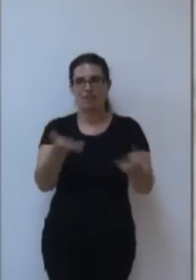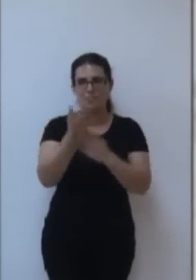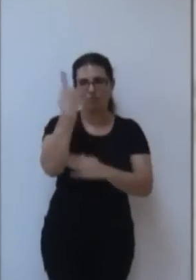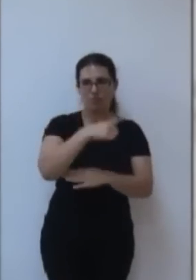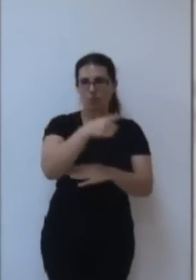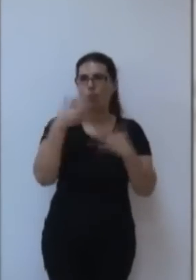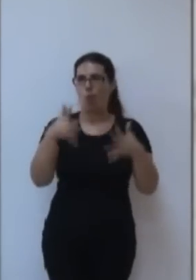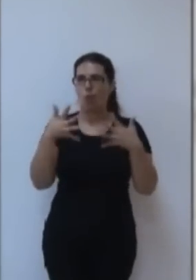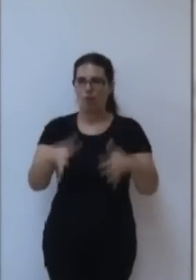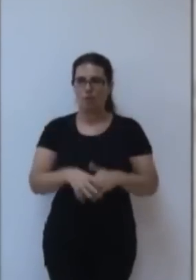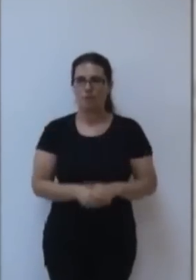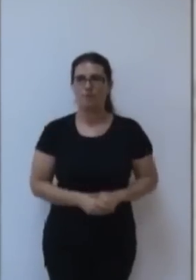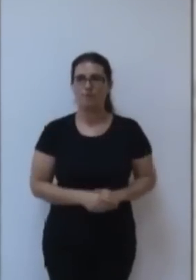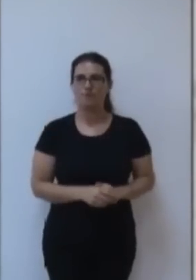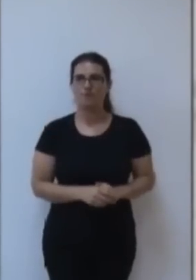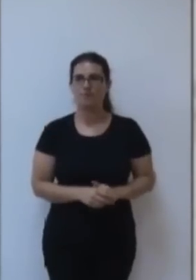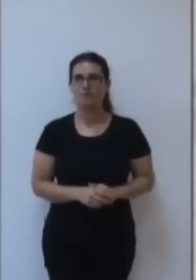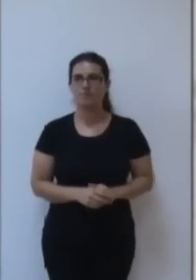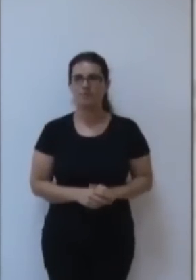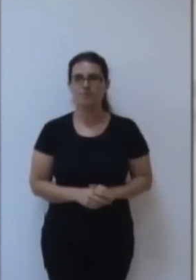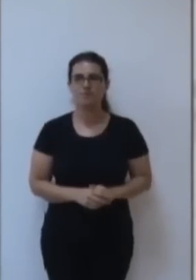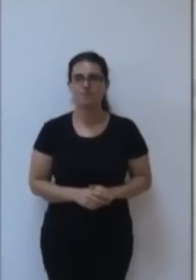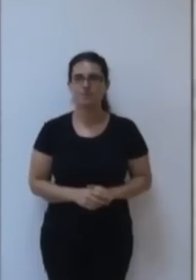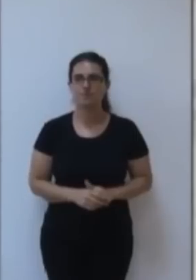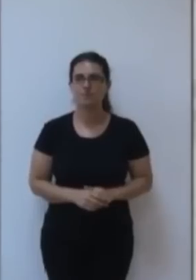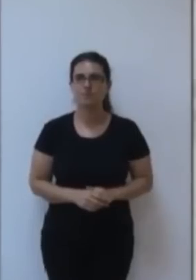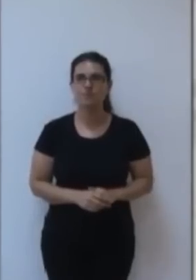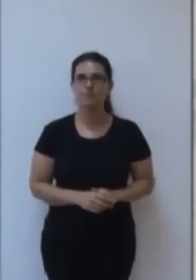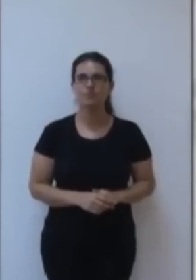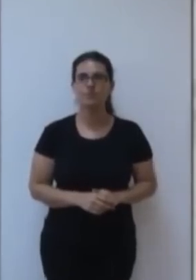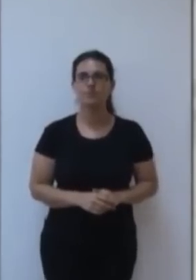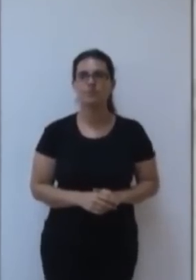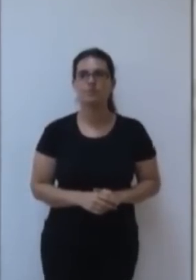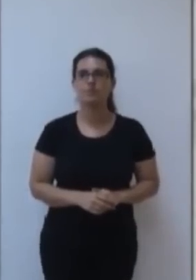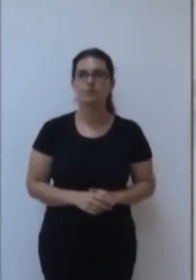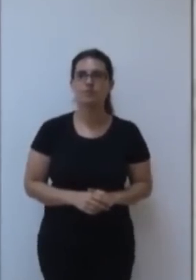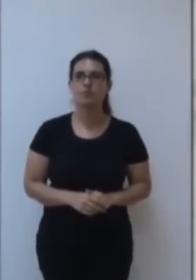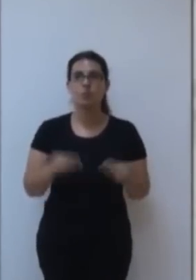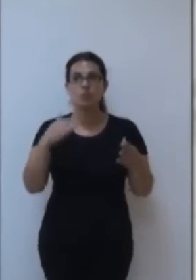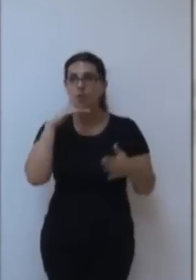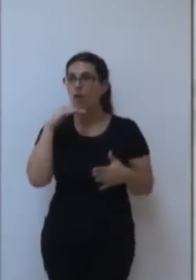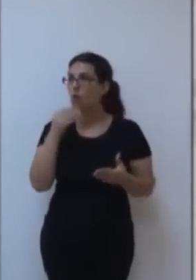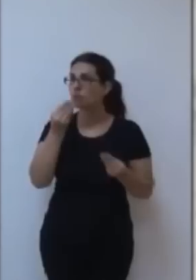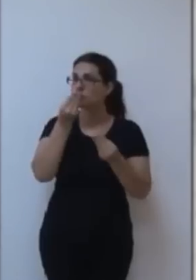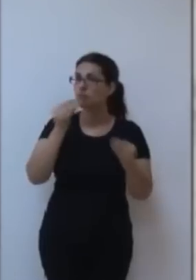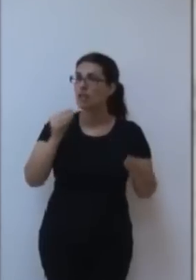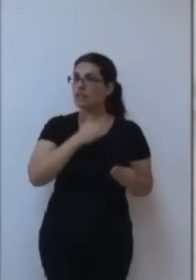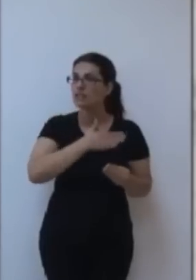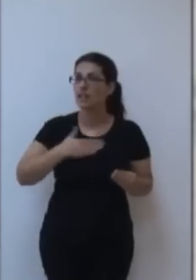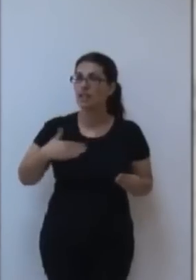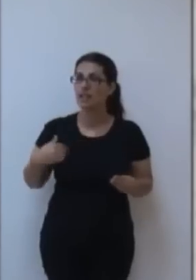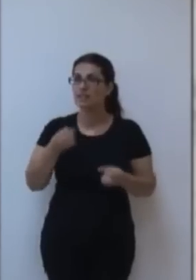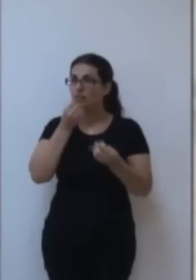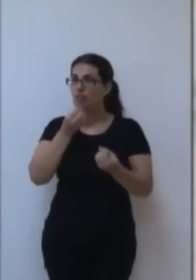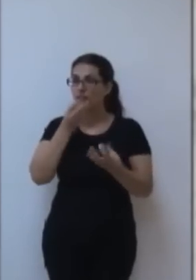dónde estás. Saben por dónde estás pasando, claro, qué sitios. Muy bien. Pues alguna cosilla más que queréis